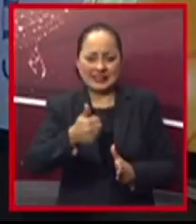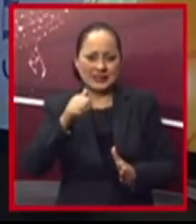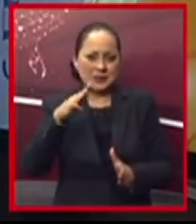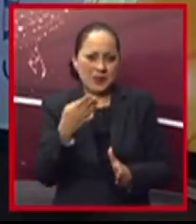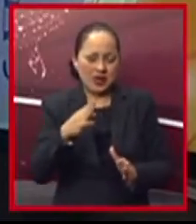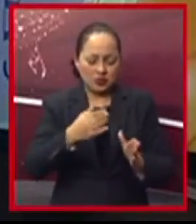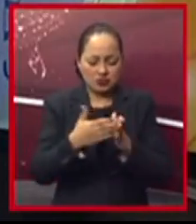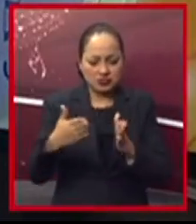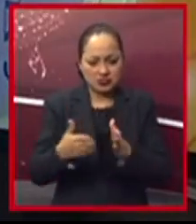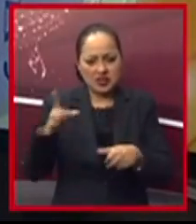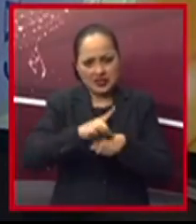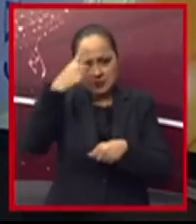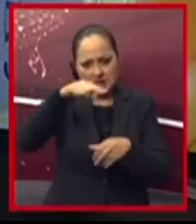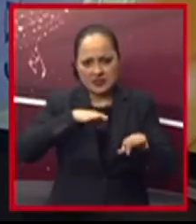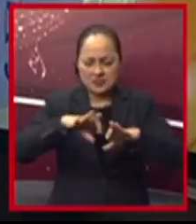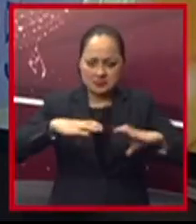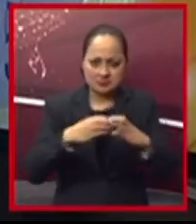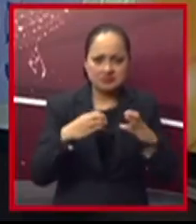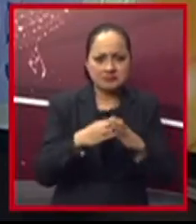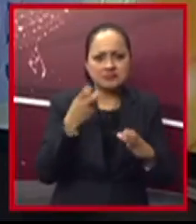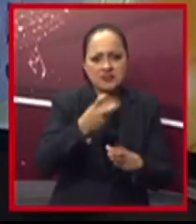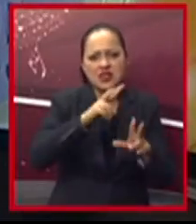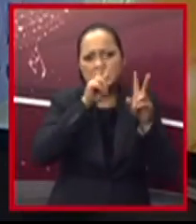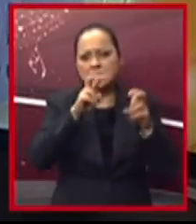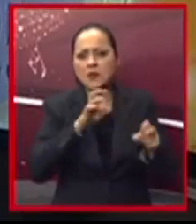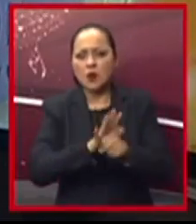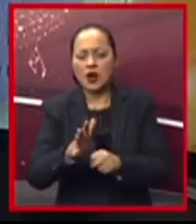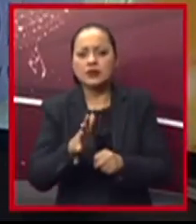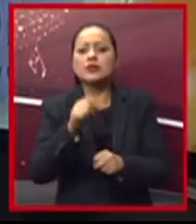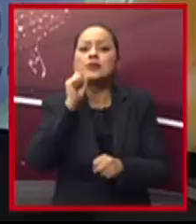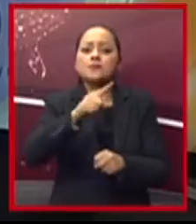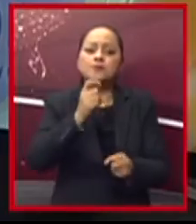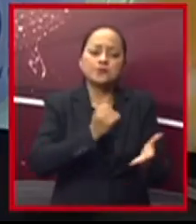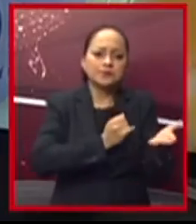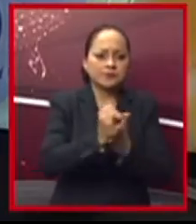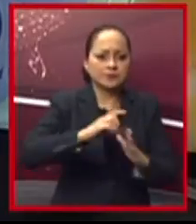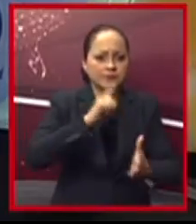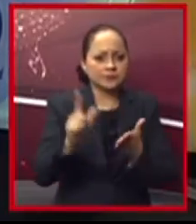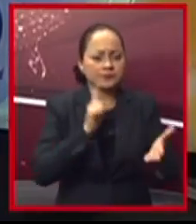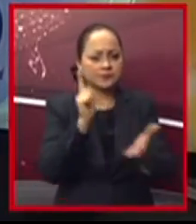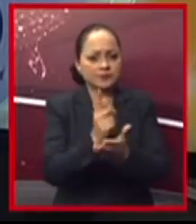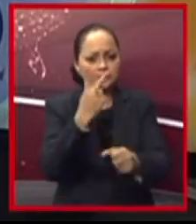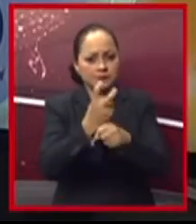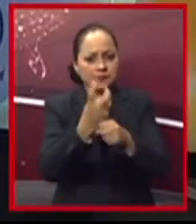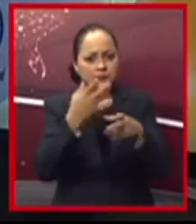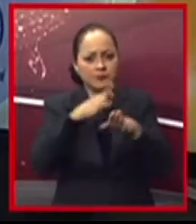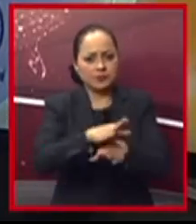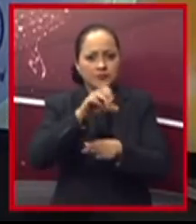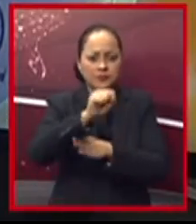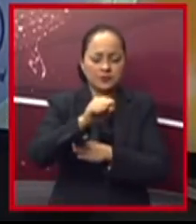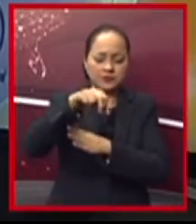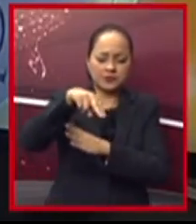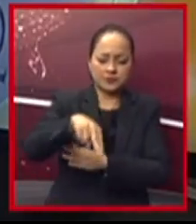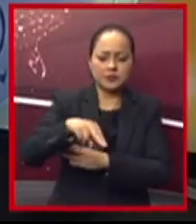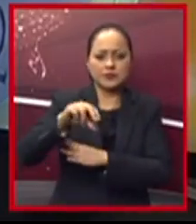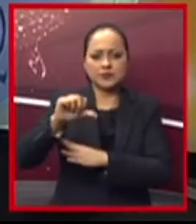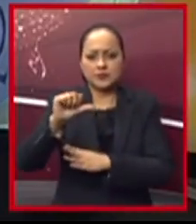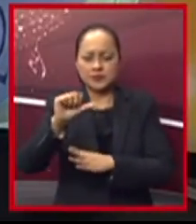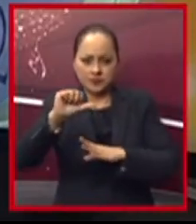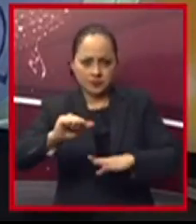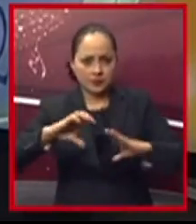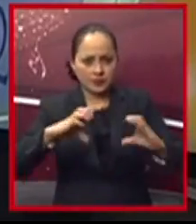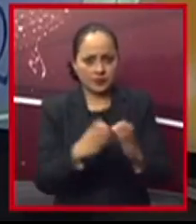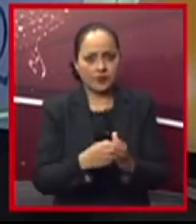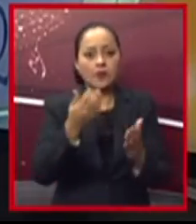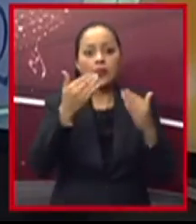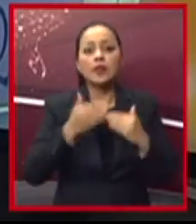Los asuntos que se plantearon a tratar durante este periodo extraordinario son, entre otros, los relacionados con la dictaminación de la legislación secundaria en materia de combate a la